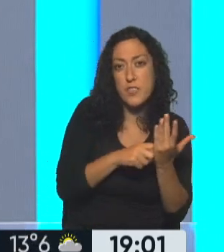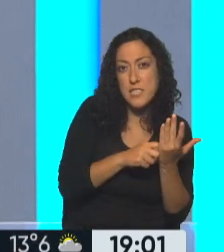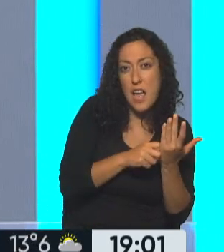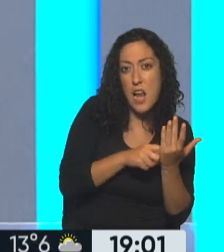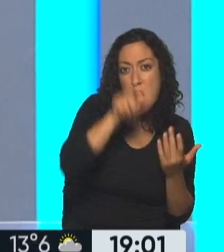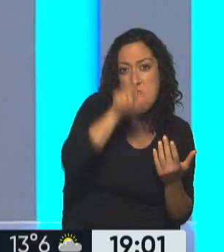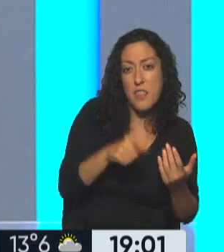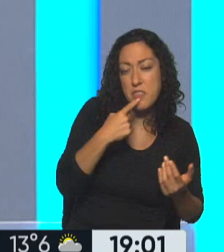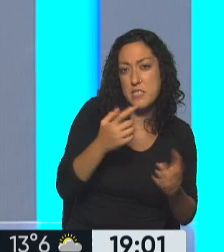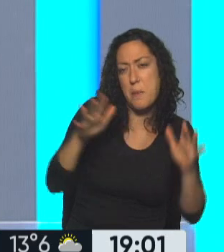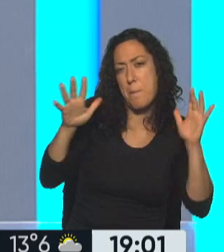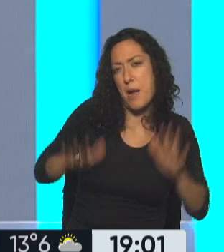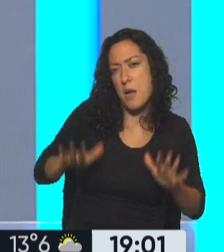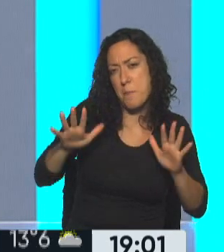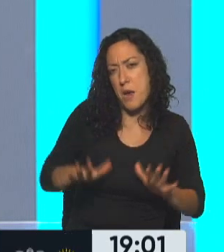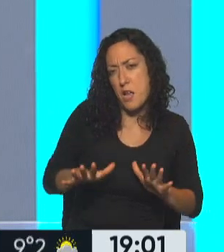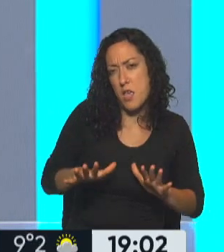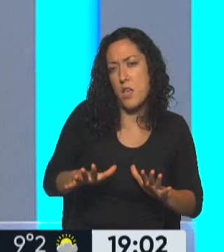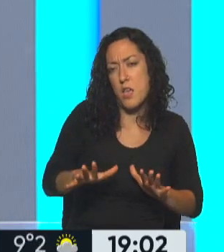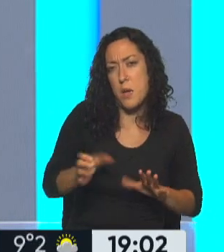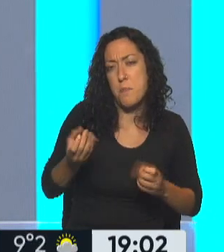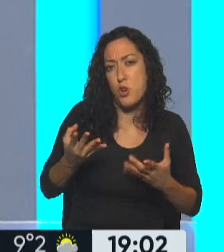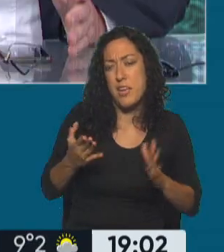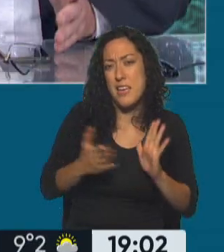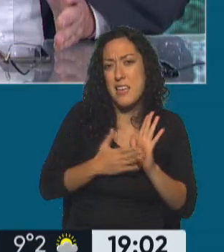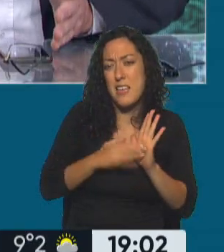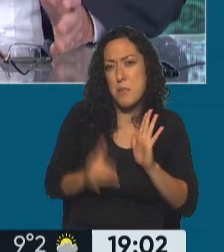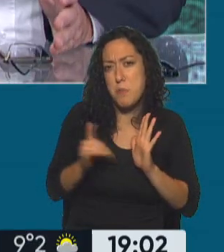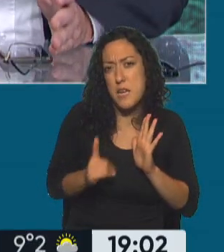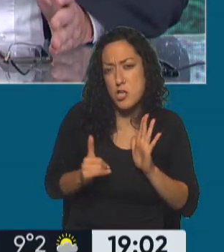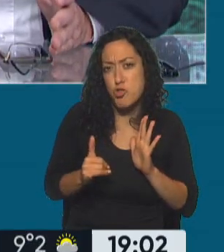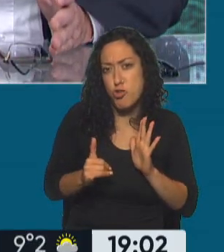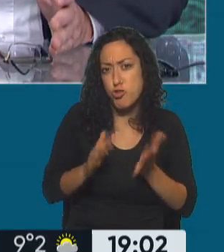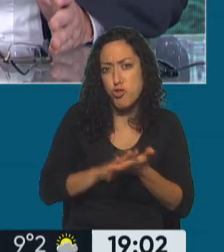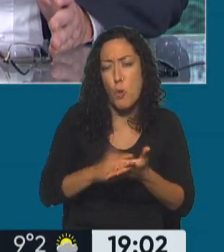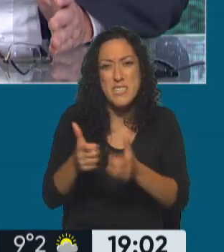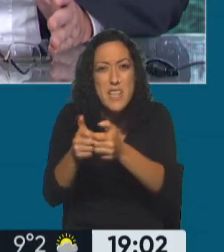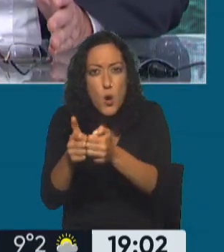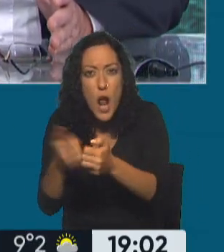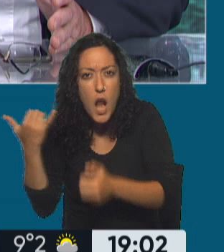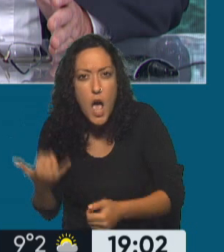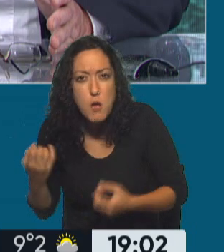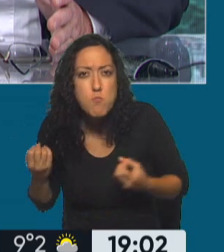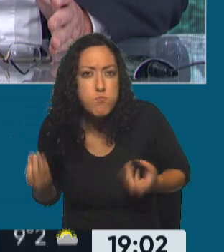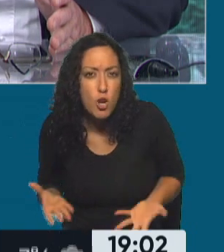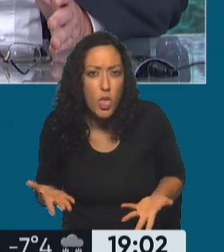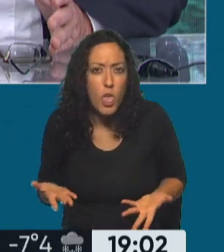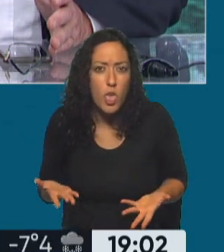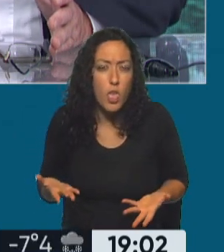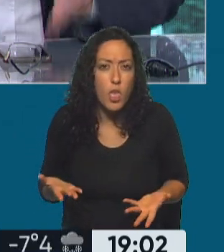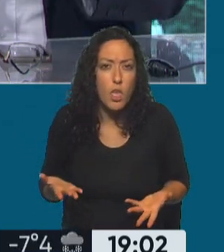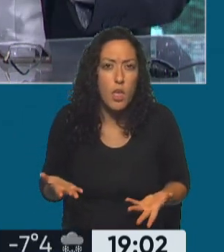esto, por dos razones. La primera es que no hay una explicación de por qué Sabac Montiel tiene un teléfono celular que maneja como si fuera el